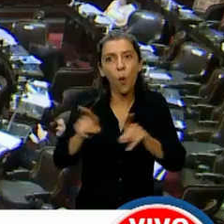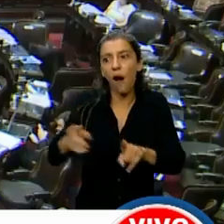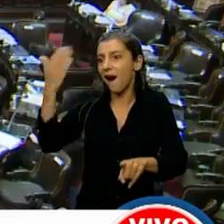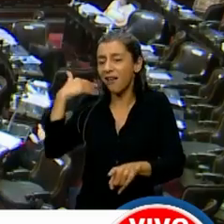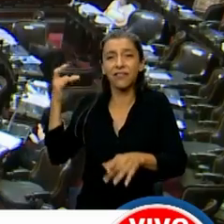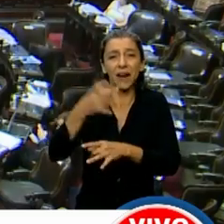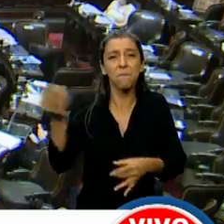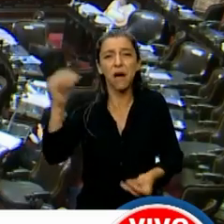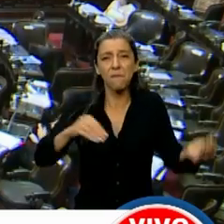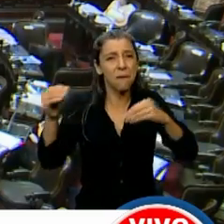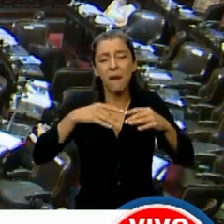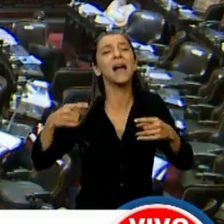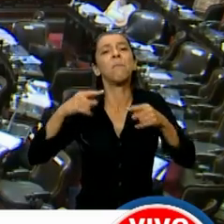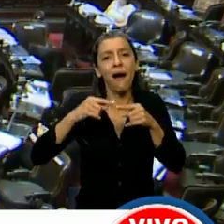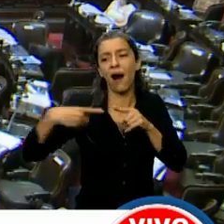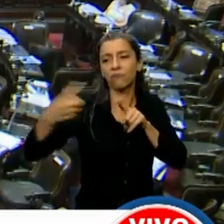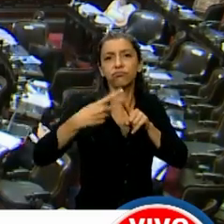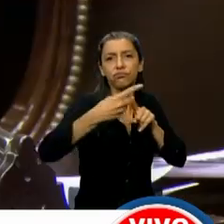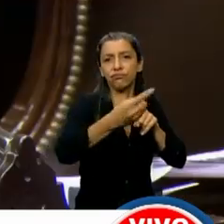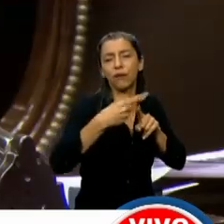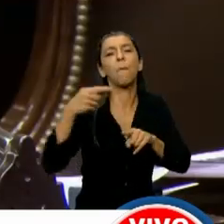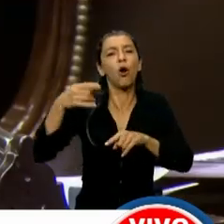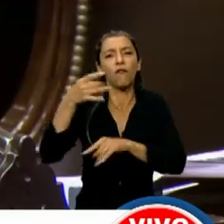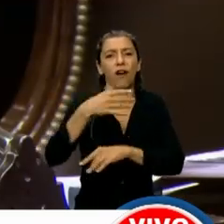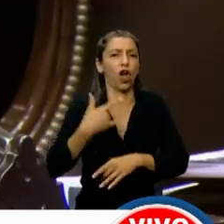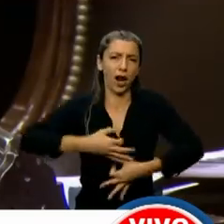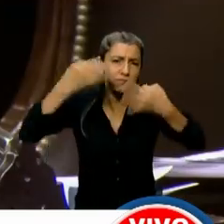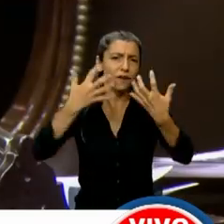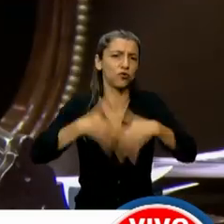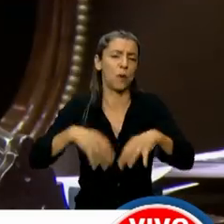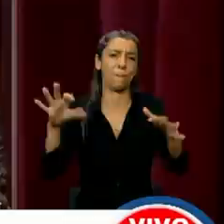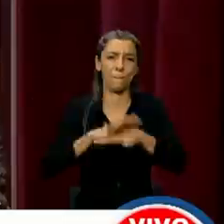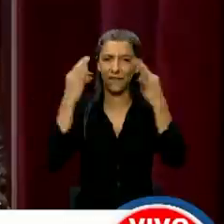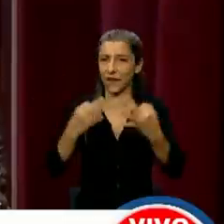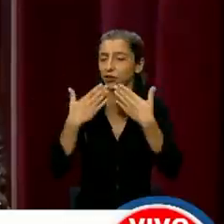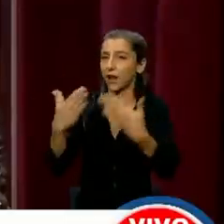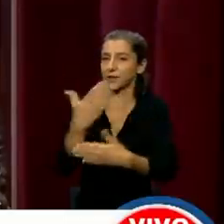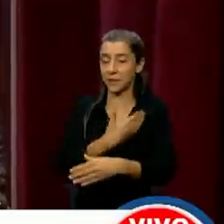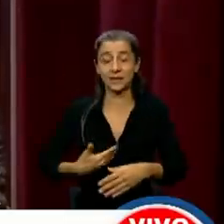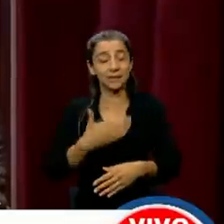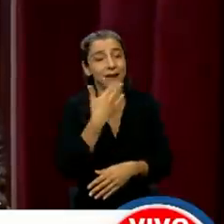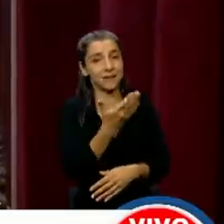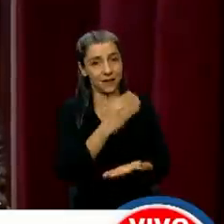herramienta más eficiente que el perro barril muchas gracias gracias gracias diputado